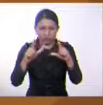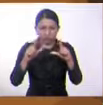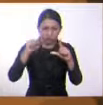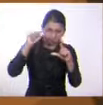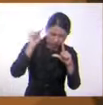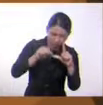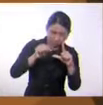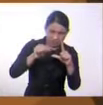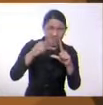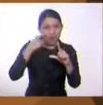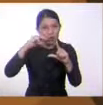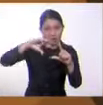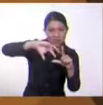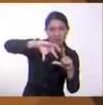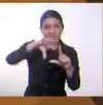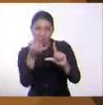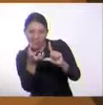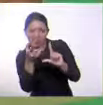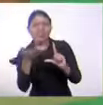¿Y si la volteamos?